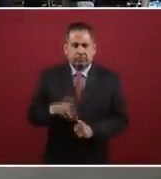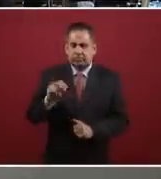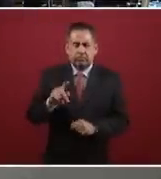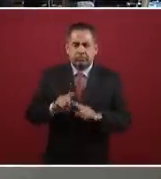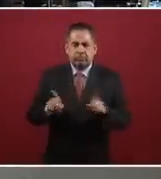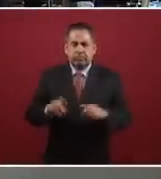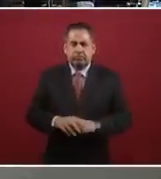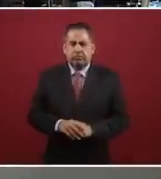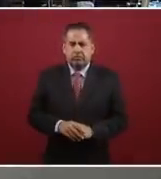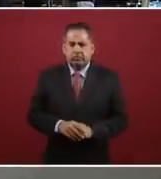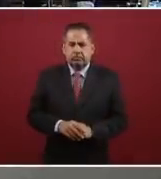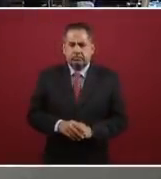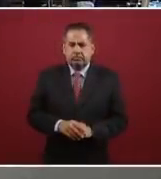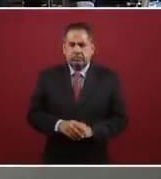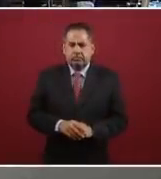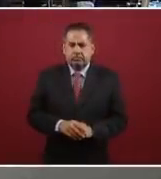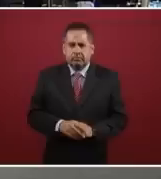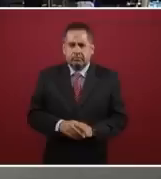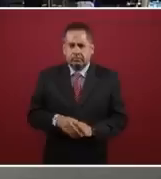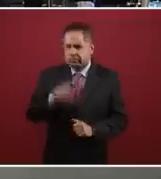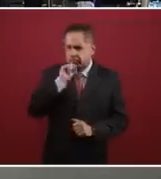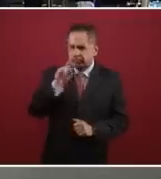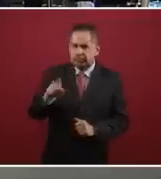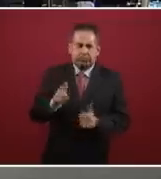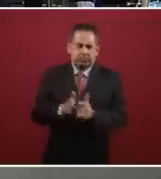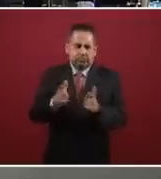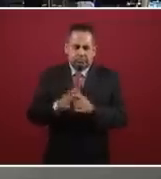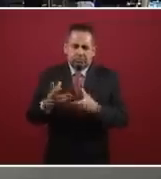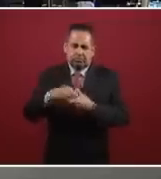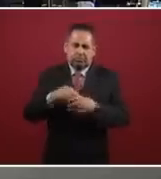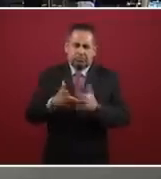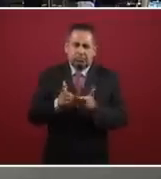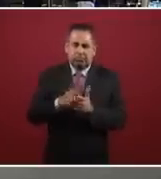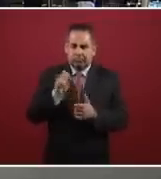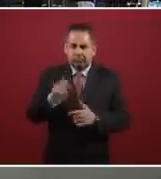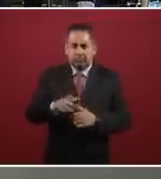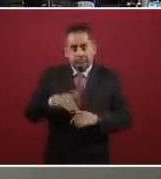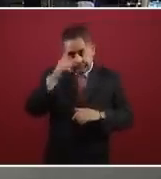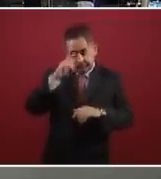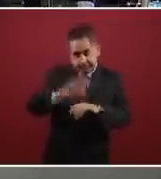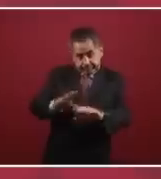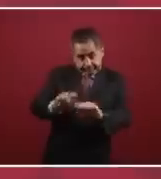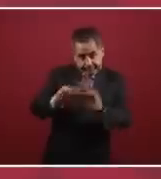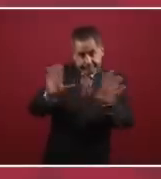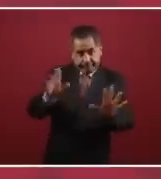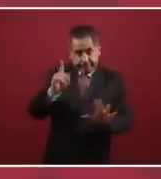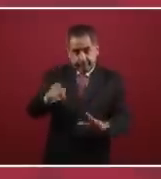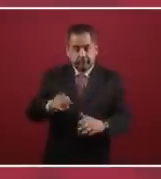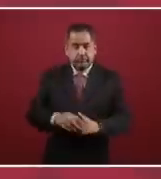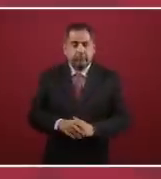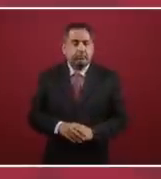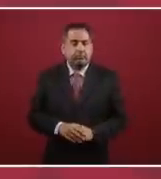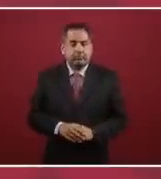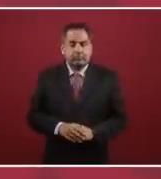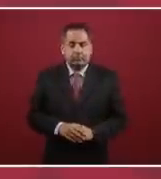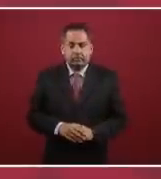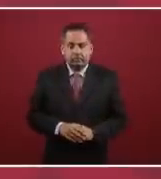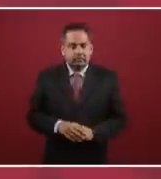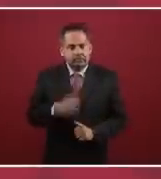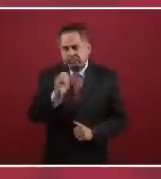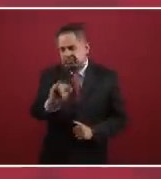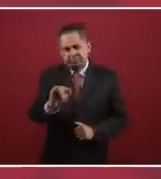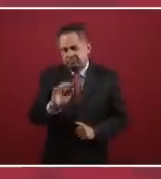Somos… ¿Es lo mismo? Mismo grupo. Sí. Sí. Pues para que quede muy claro, así va a